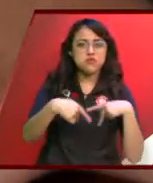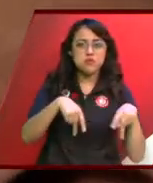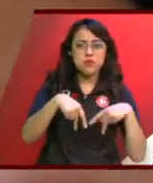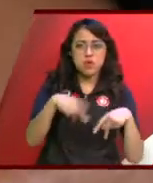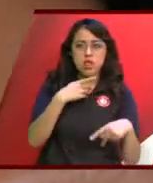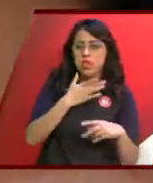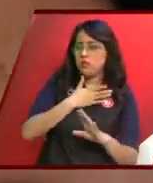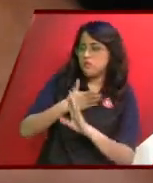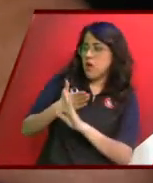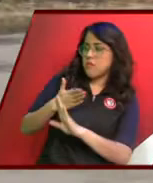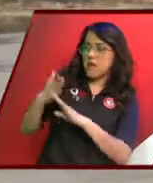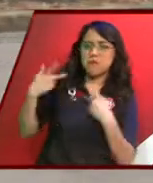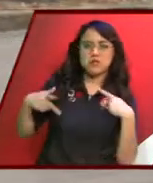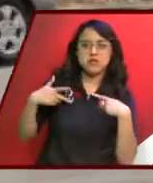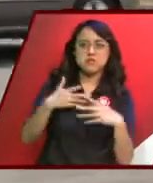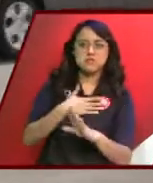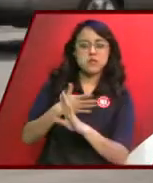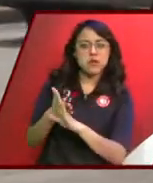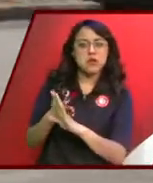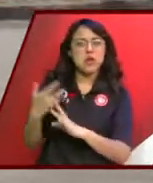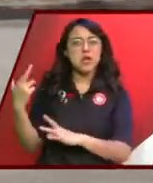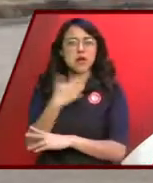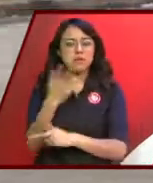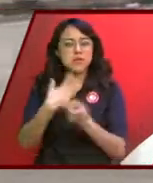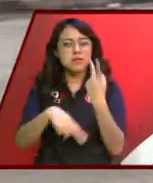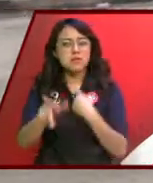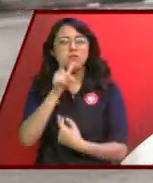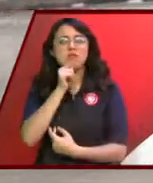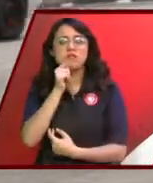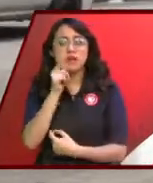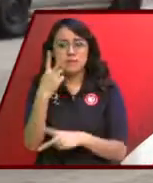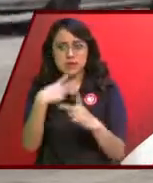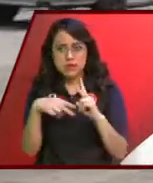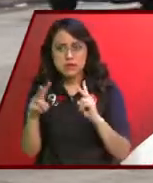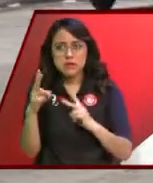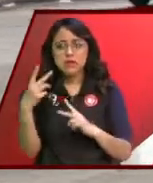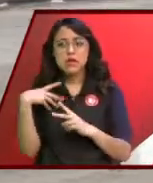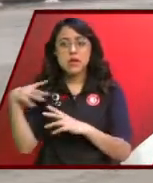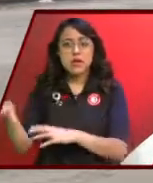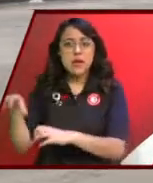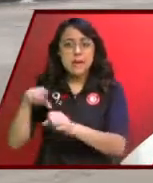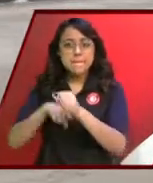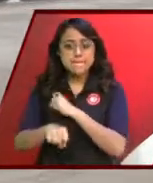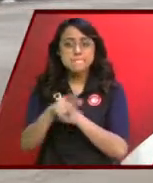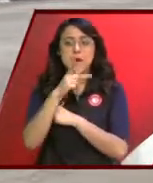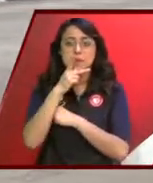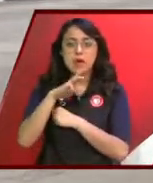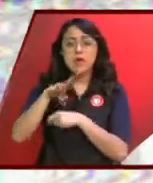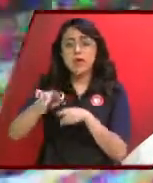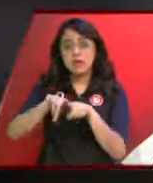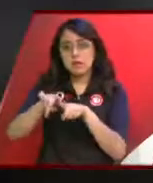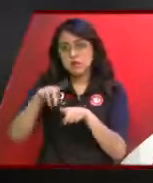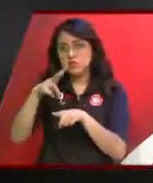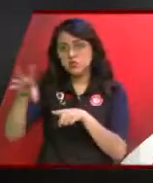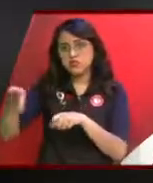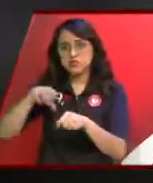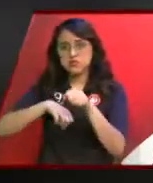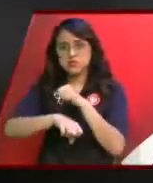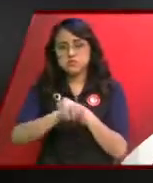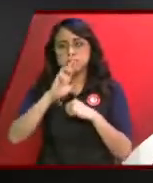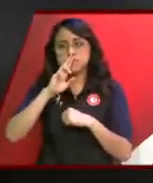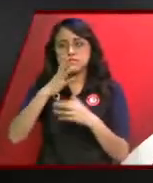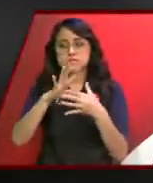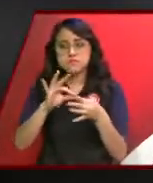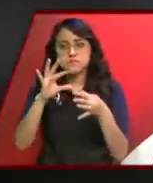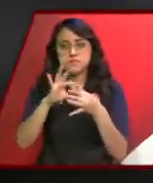atacaron físicamente. Pronto llegó una patrulla. Se llevó a mi papá y a mi hermano supuestamente a declarar y ya